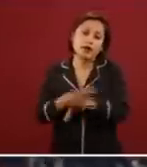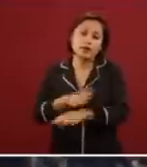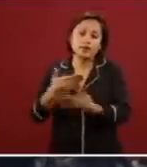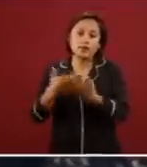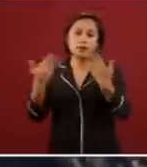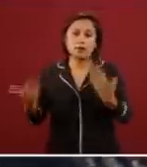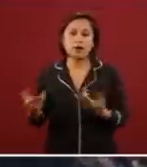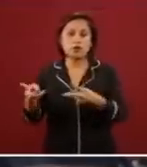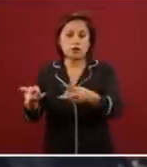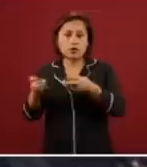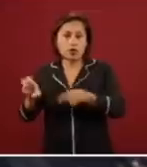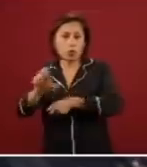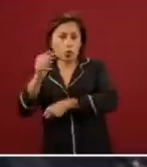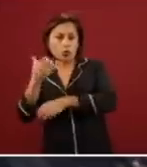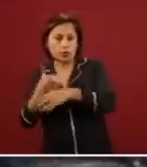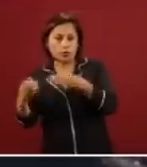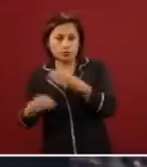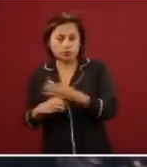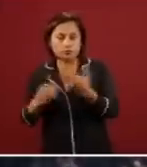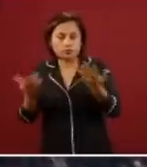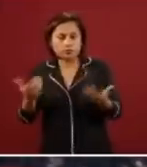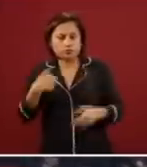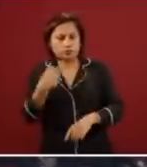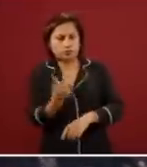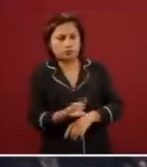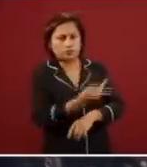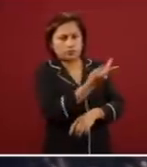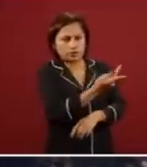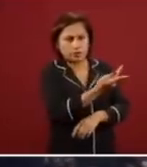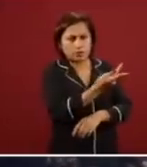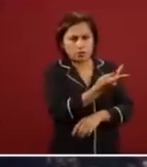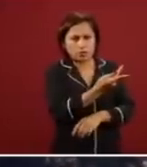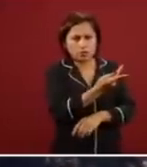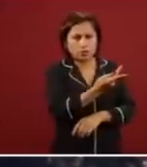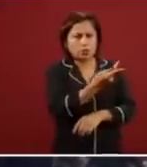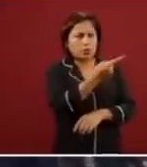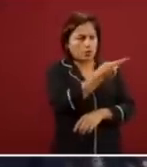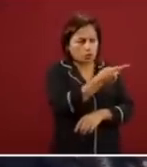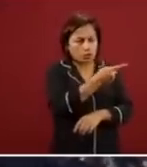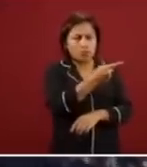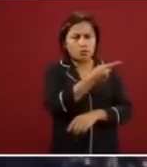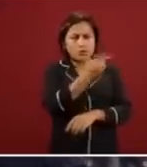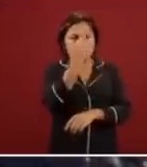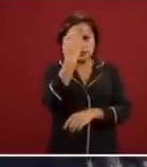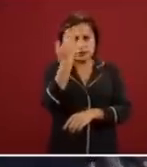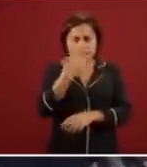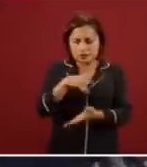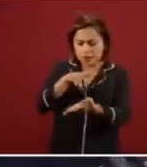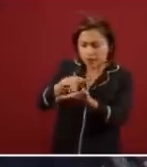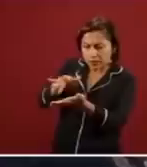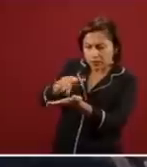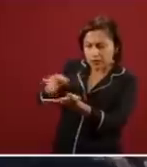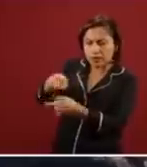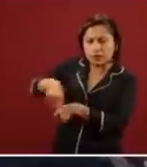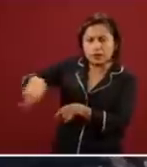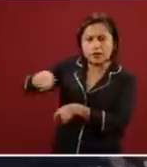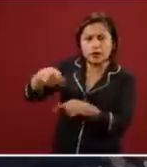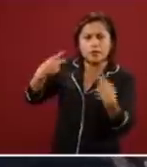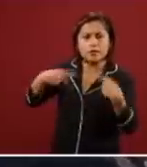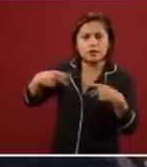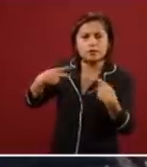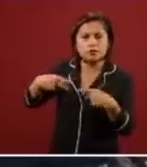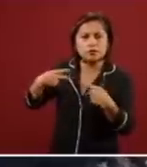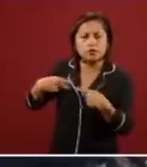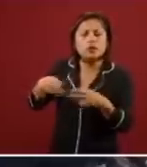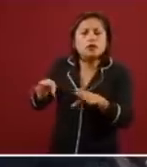negocio. ¿Cuál es el ritmo de entrega de esos apoyos y cuándo se va a terminar